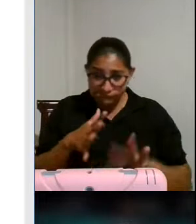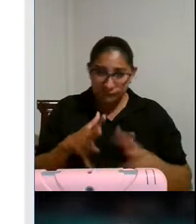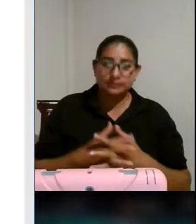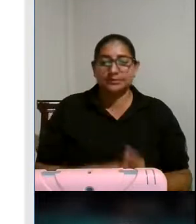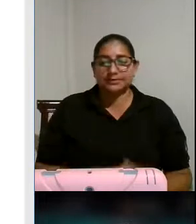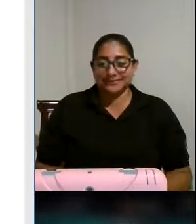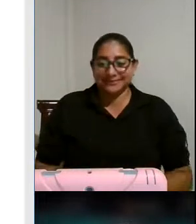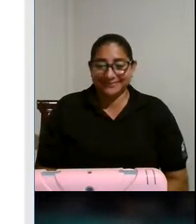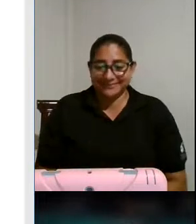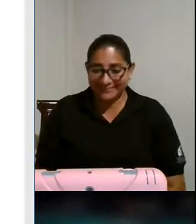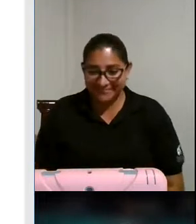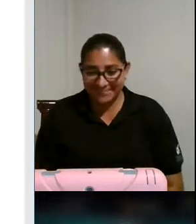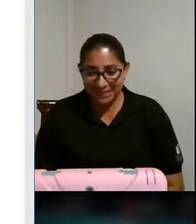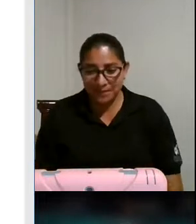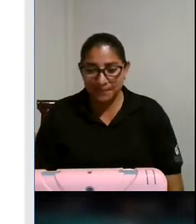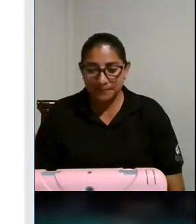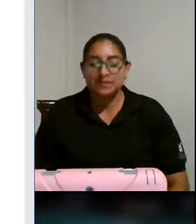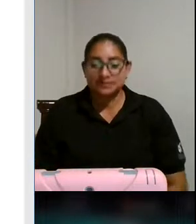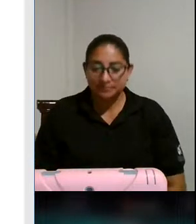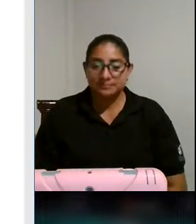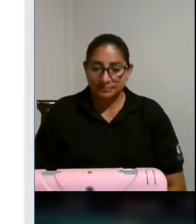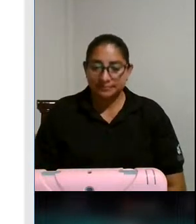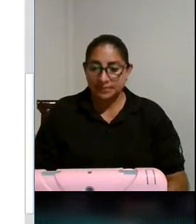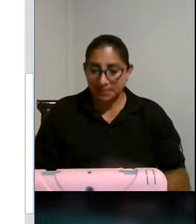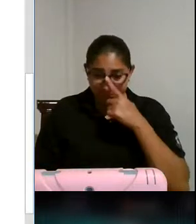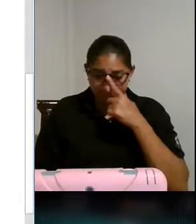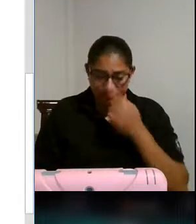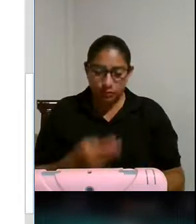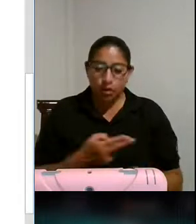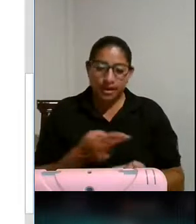Sí, señor. Ujú.